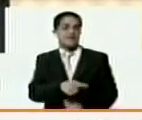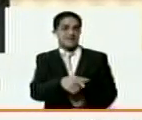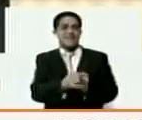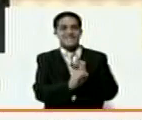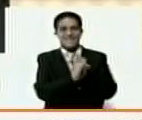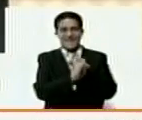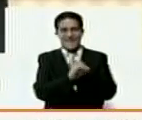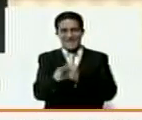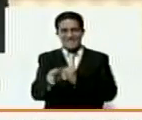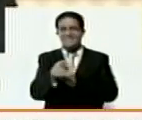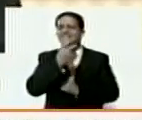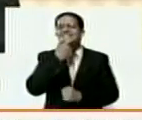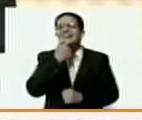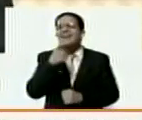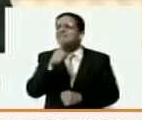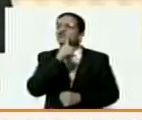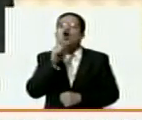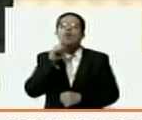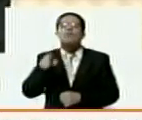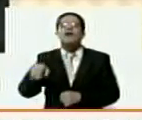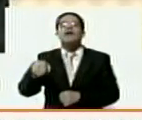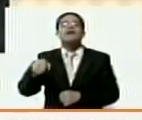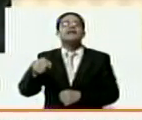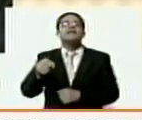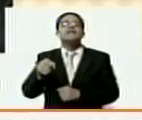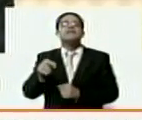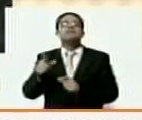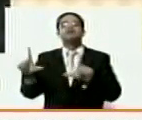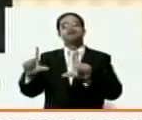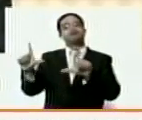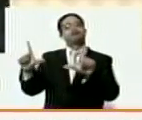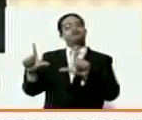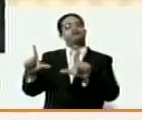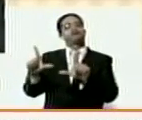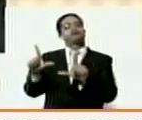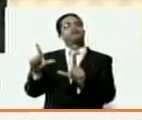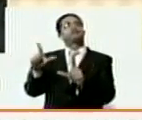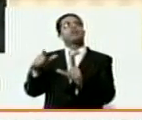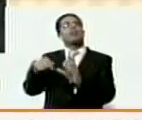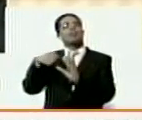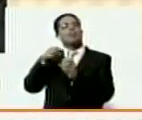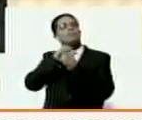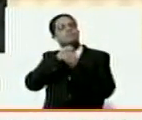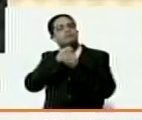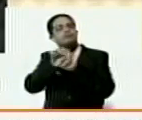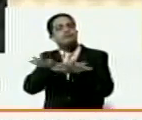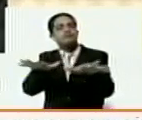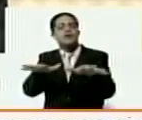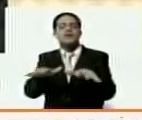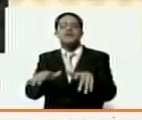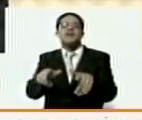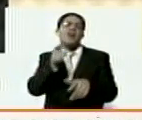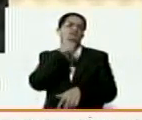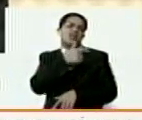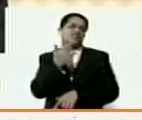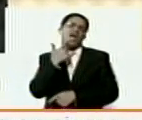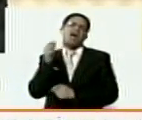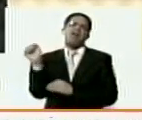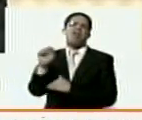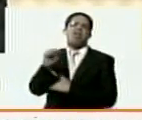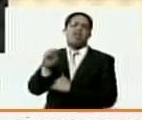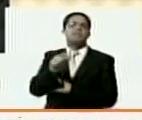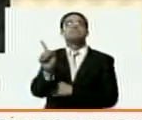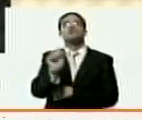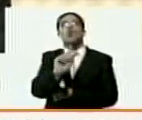inglés, y parecen restarle importancia a elementos que son notables. Se